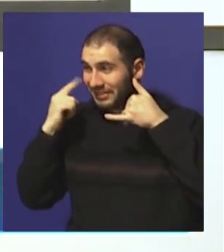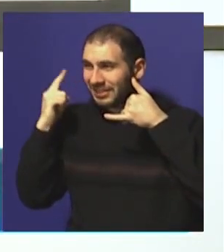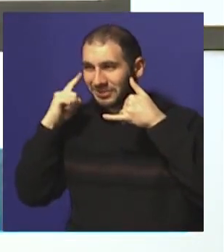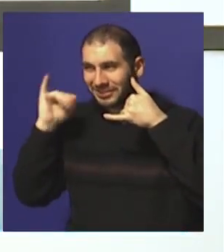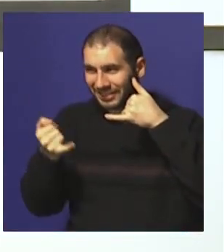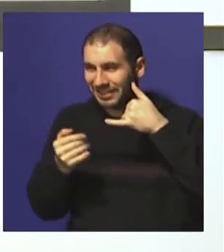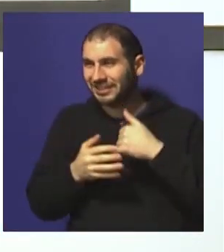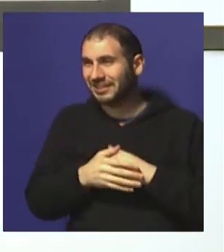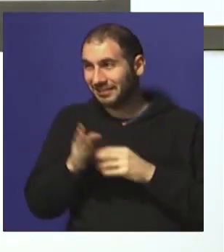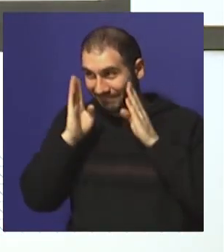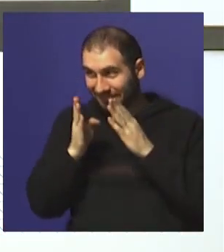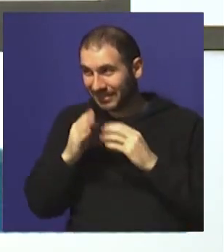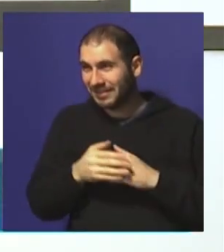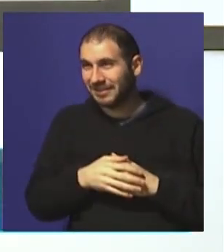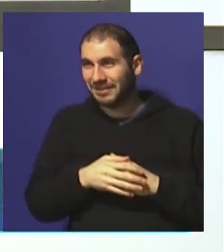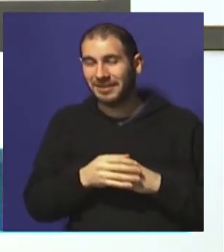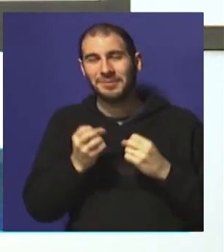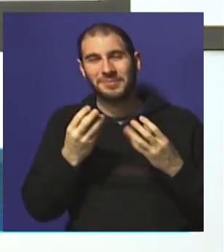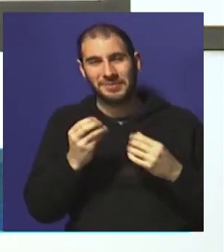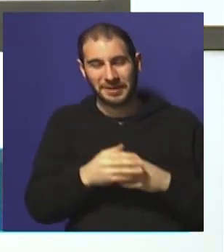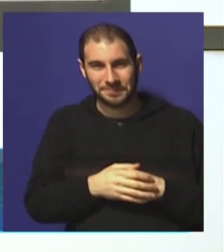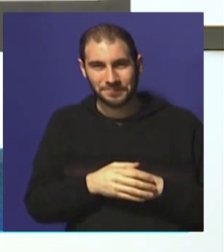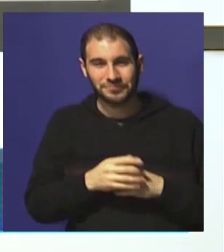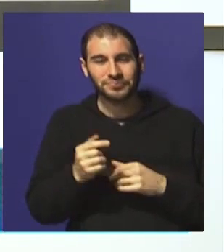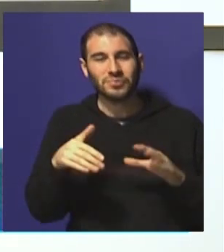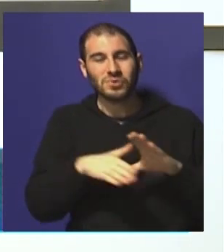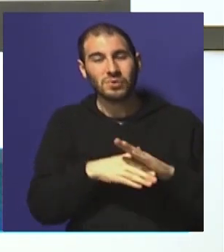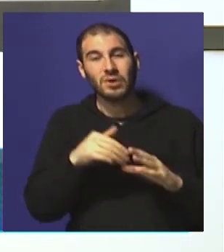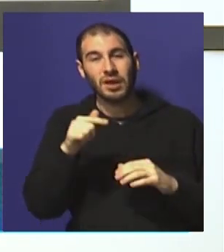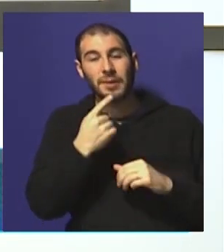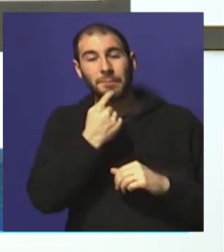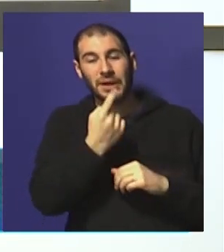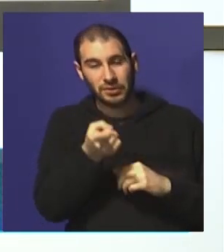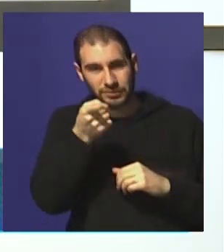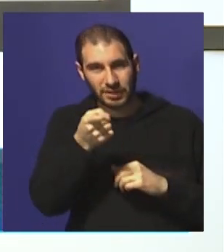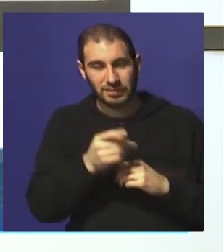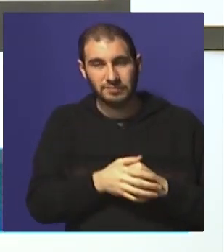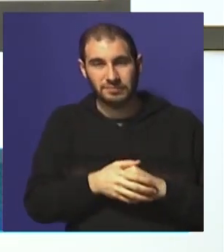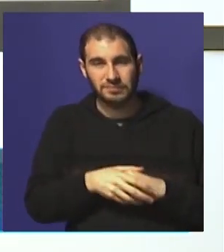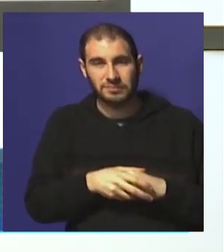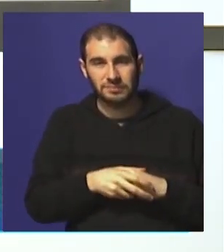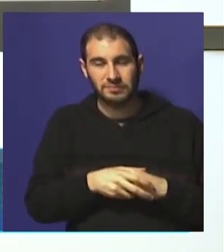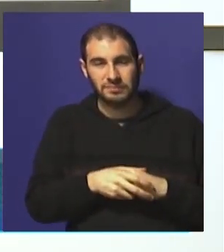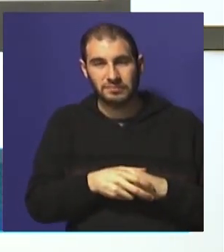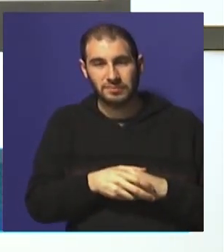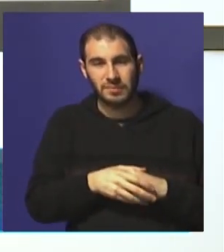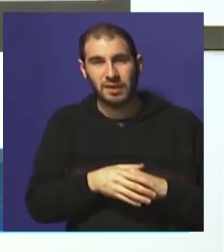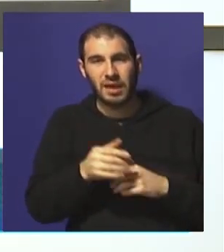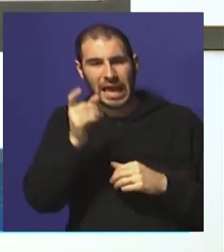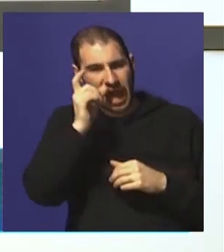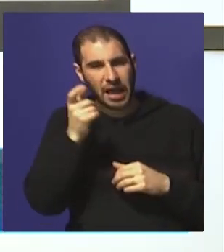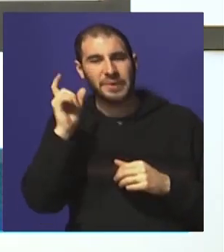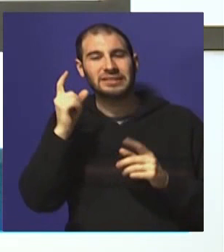escuchando atentamente. Muy bien. Bueno, aprovechamos entonces y te preguntamos desde un poco la